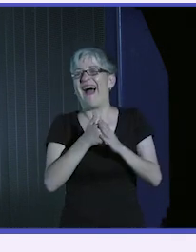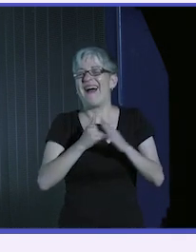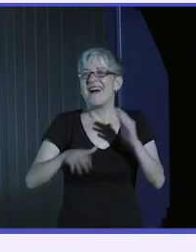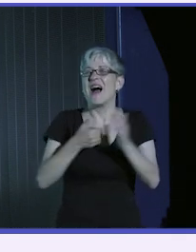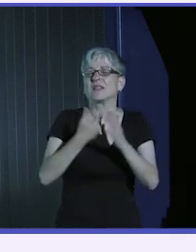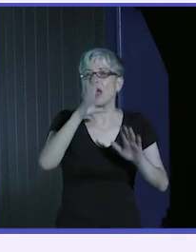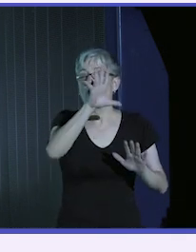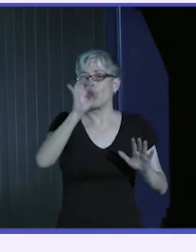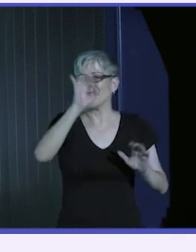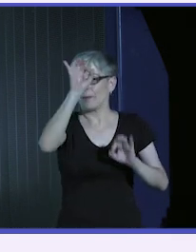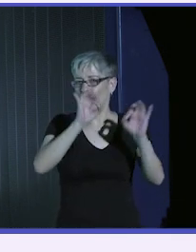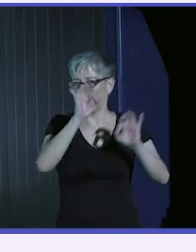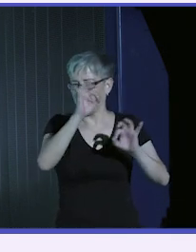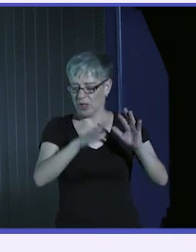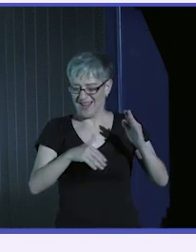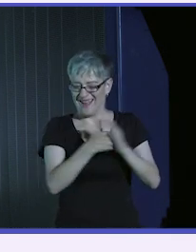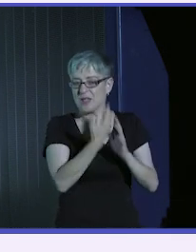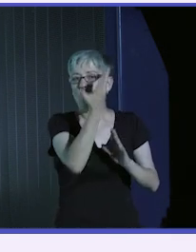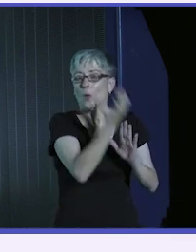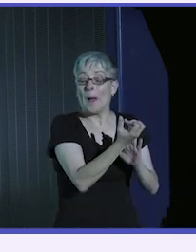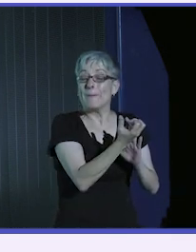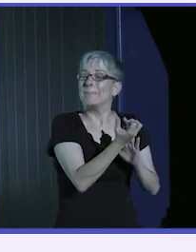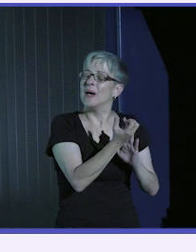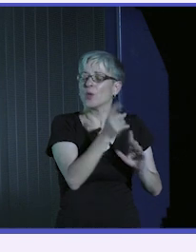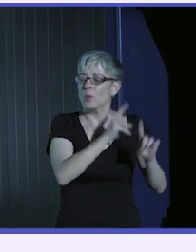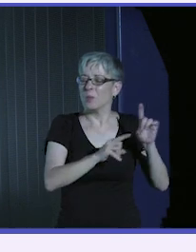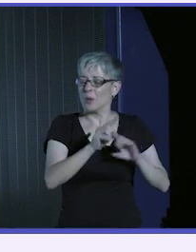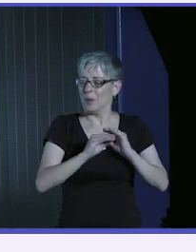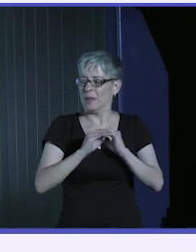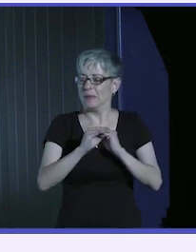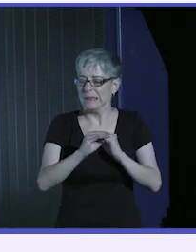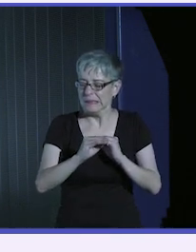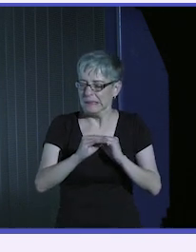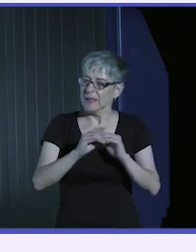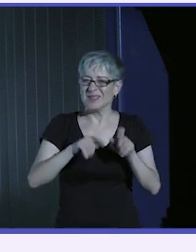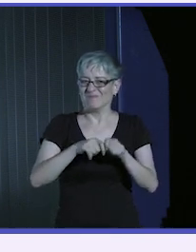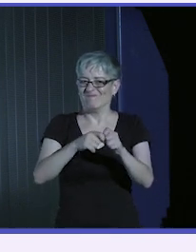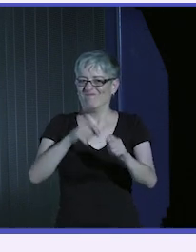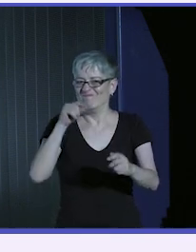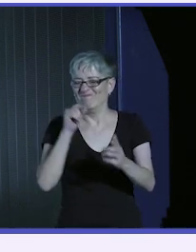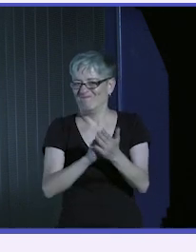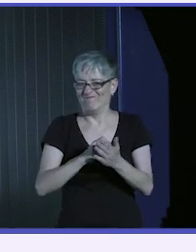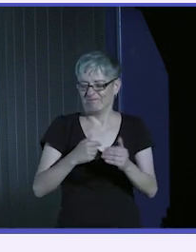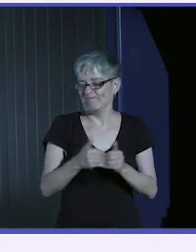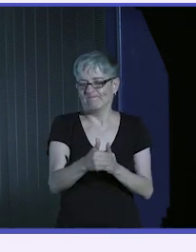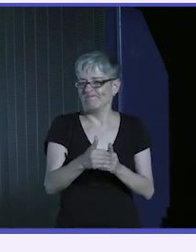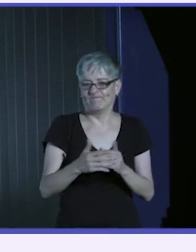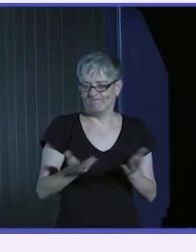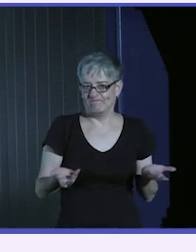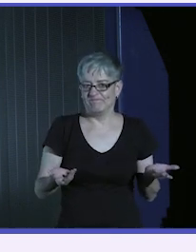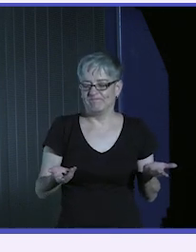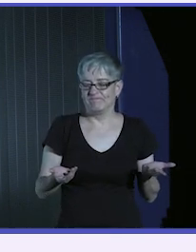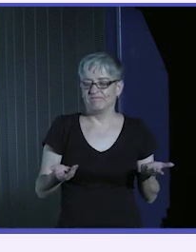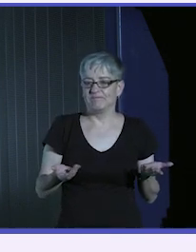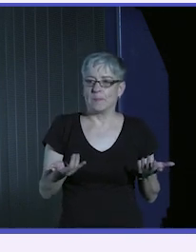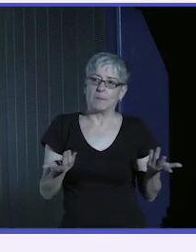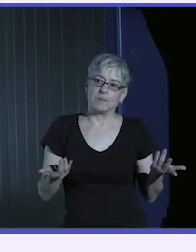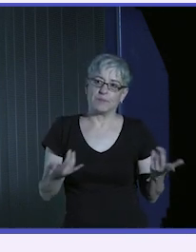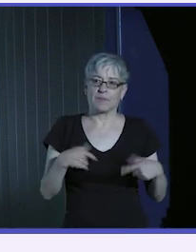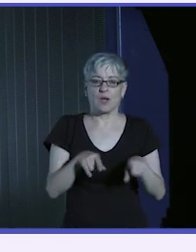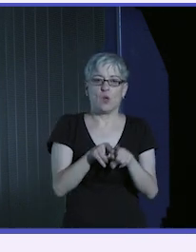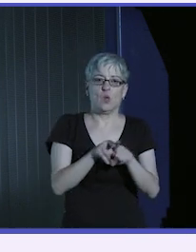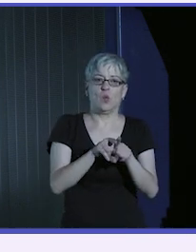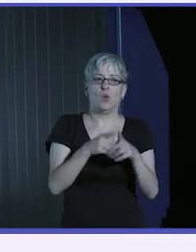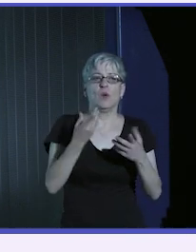pero no son estables. El problema que tienen es que ni son estables ni tienen suficiente vida útil como para crearlos a escala. Eso es un común